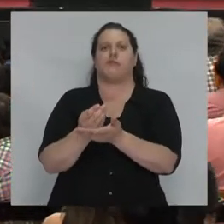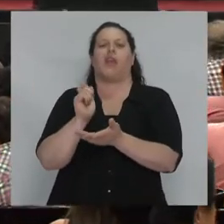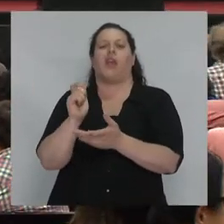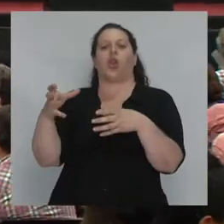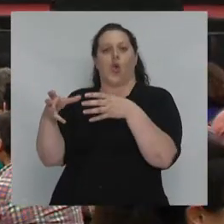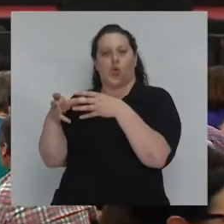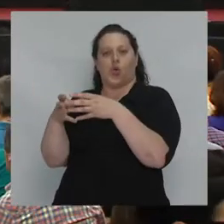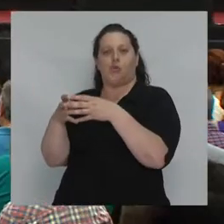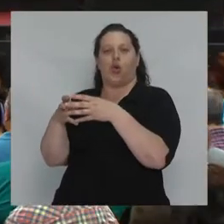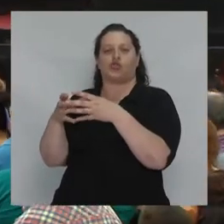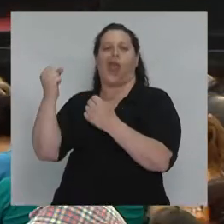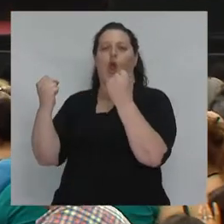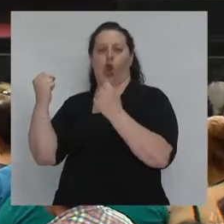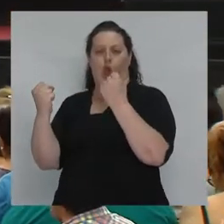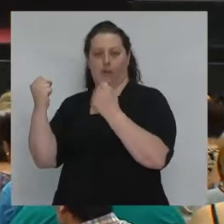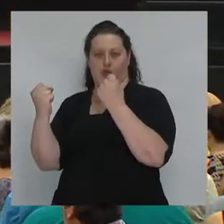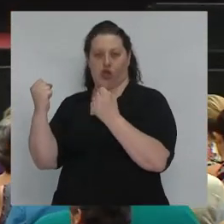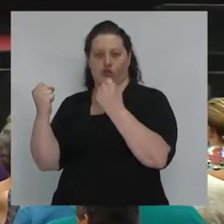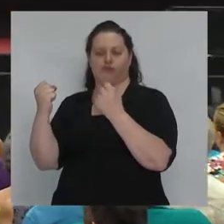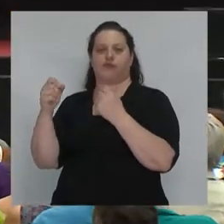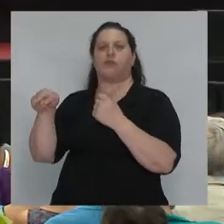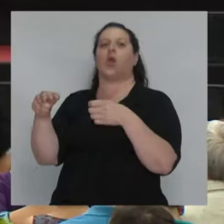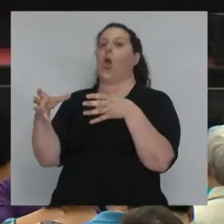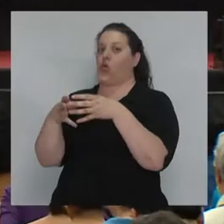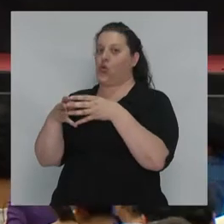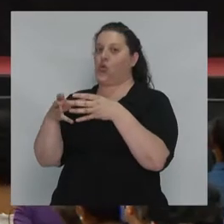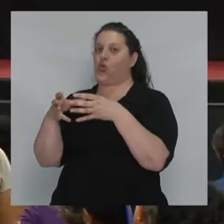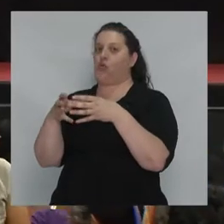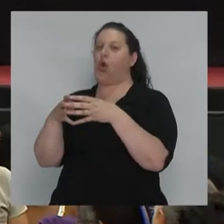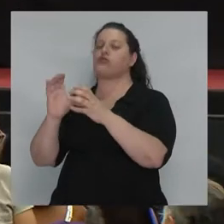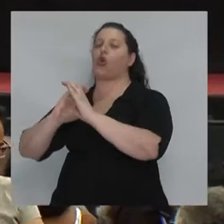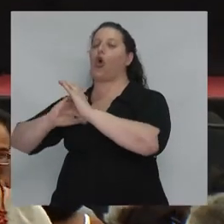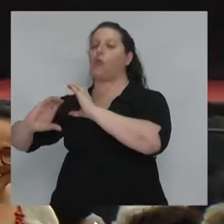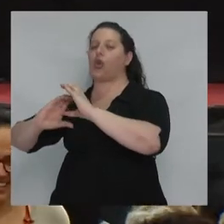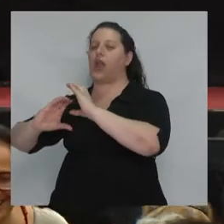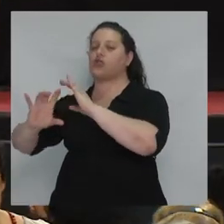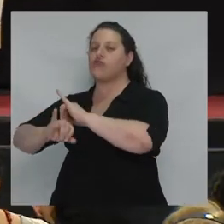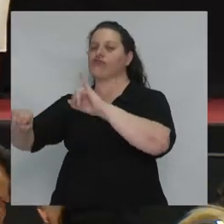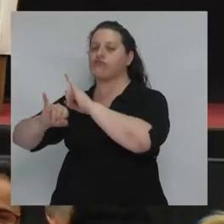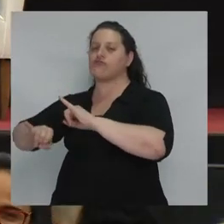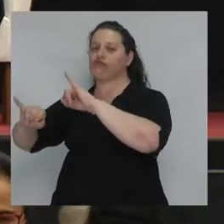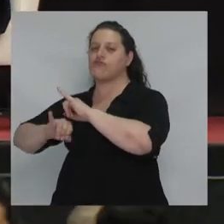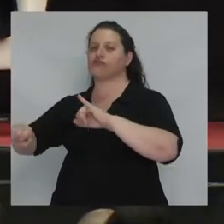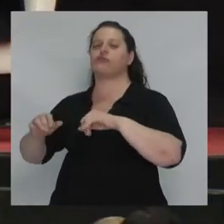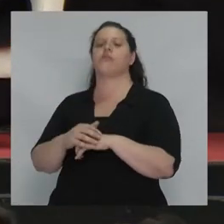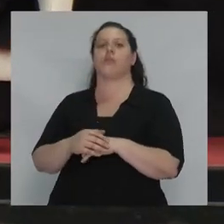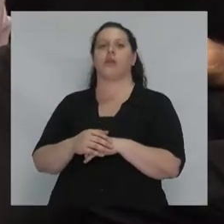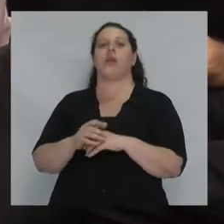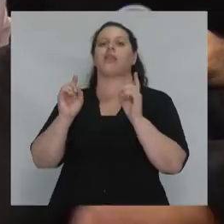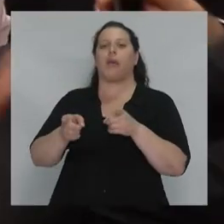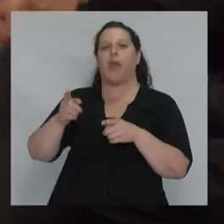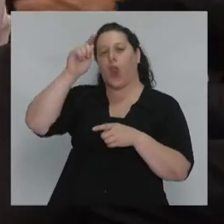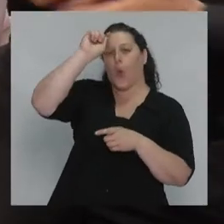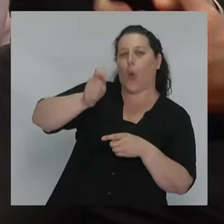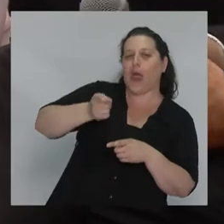grupos económicos, estoy hablando de grupos comunicacionales, Estoy hablando de jueces